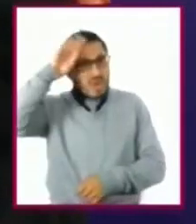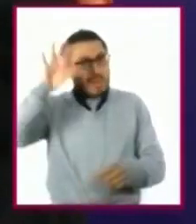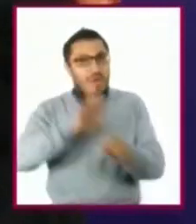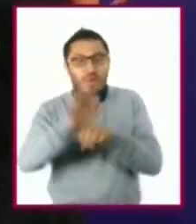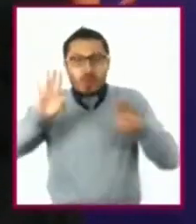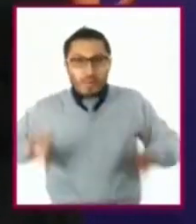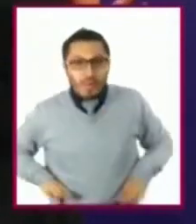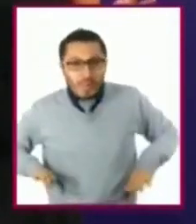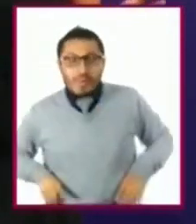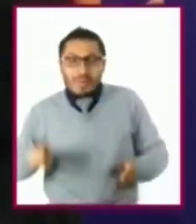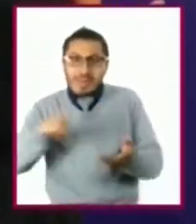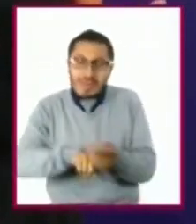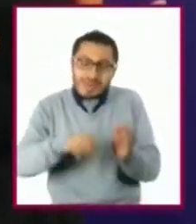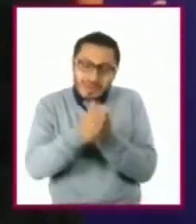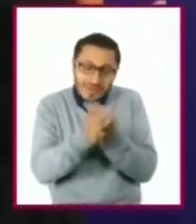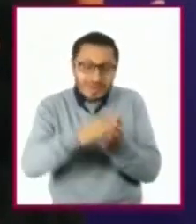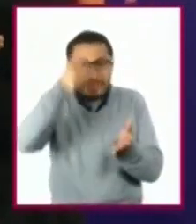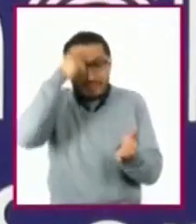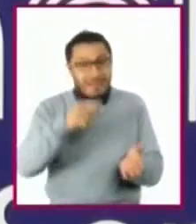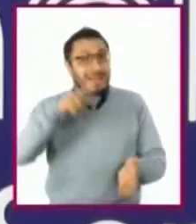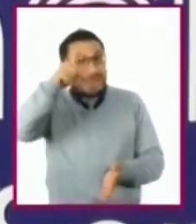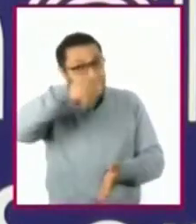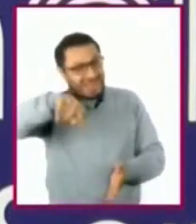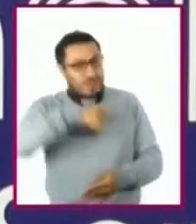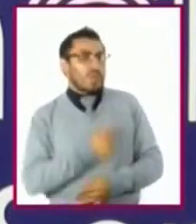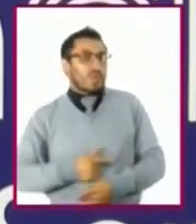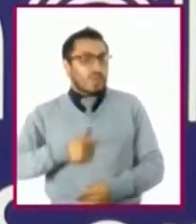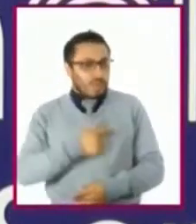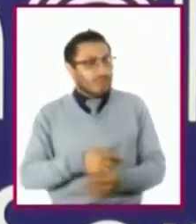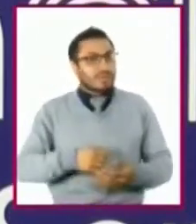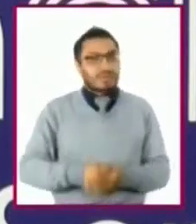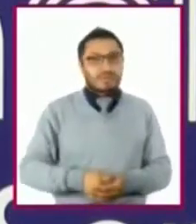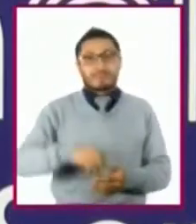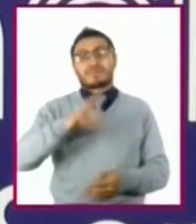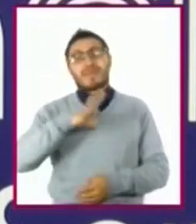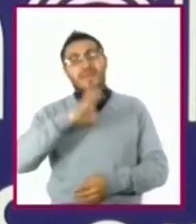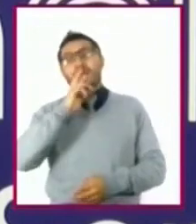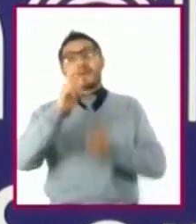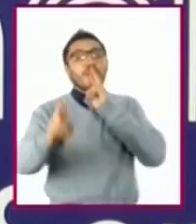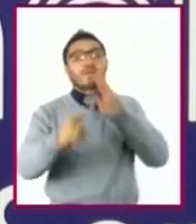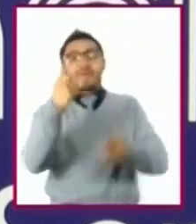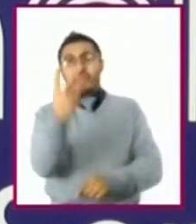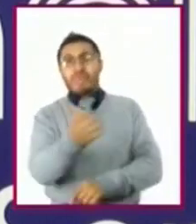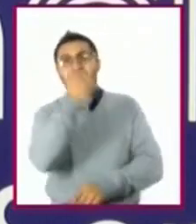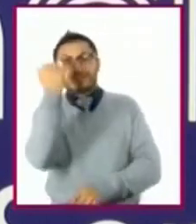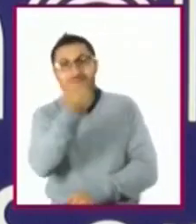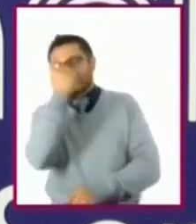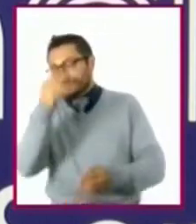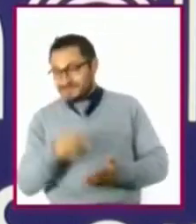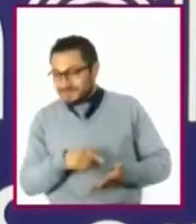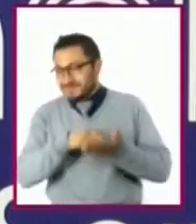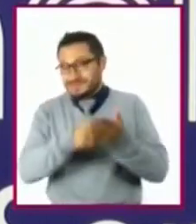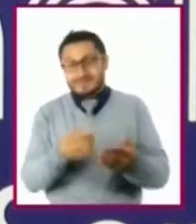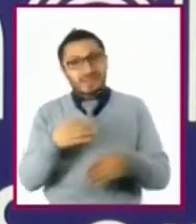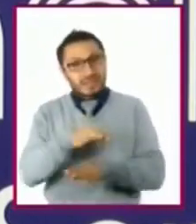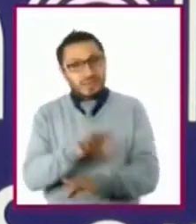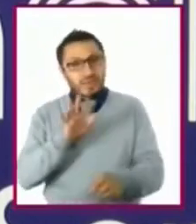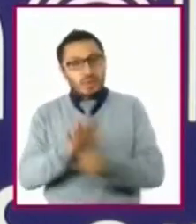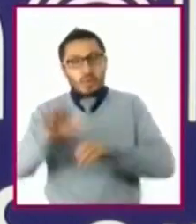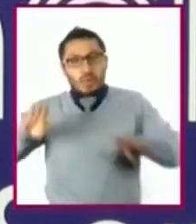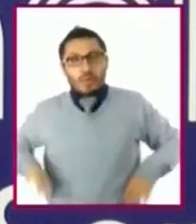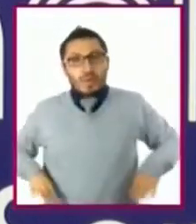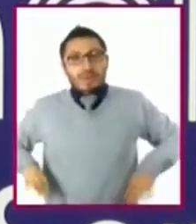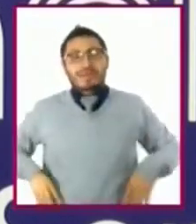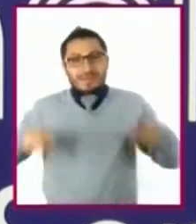debe tener una obra para que les guste. Tenemos la respuesta de 2 alumnos como ustedes sobre las características de